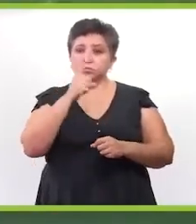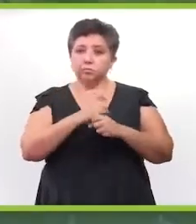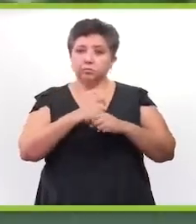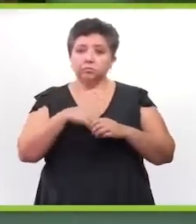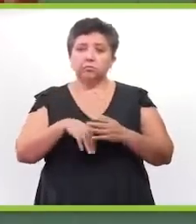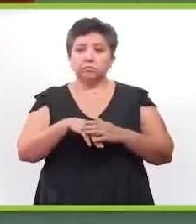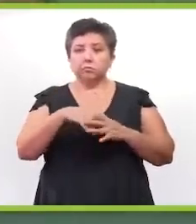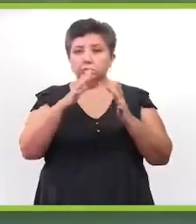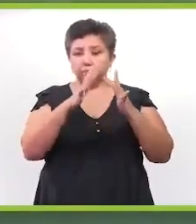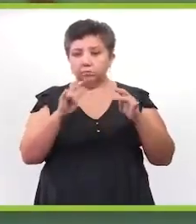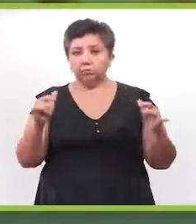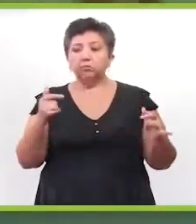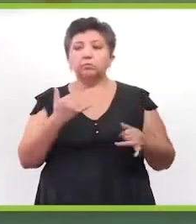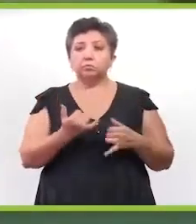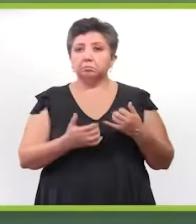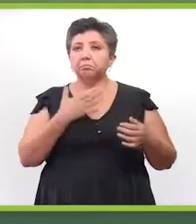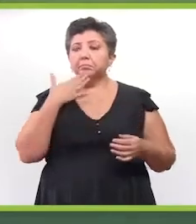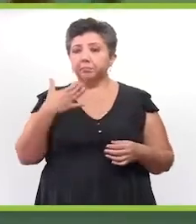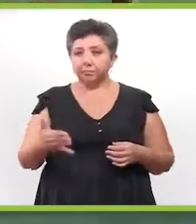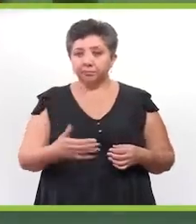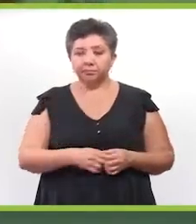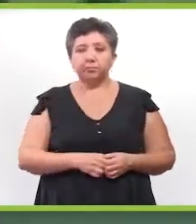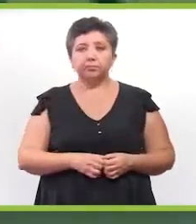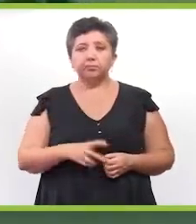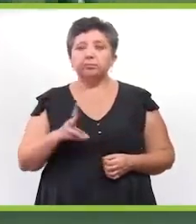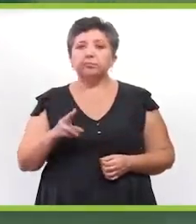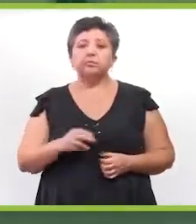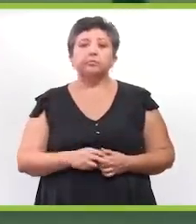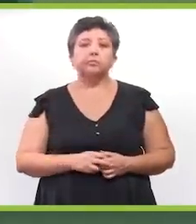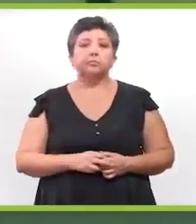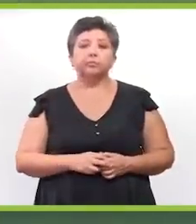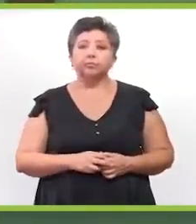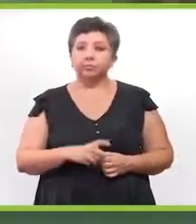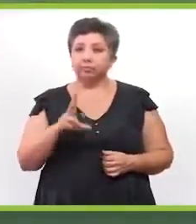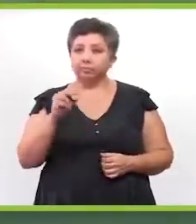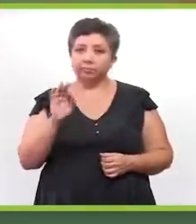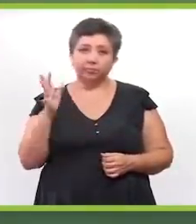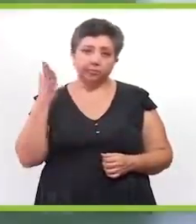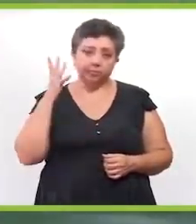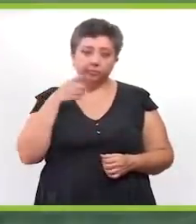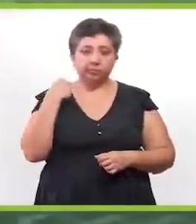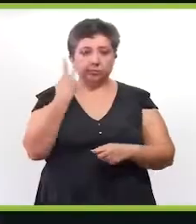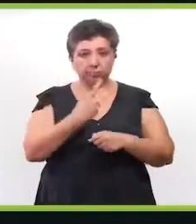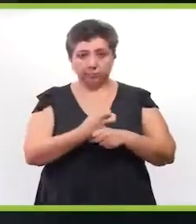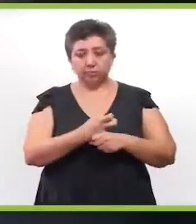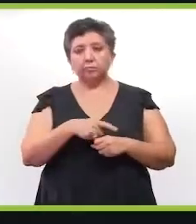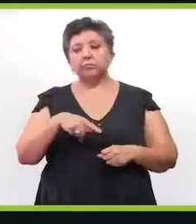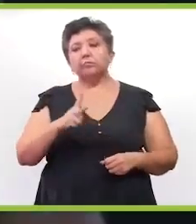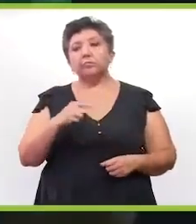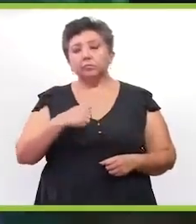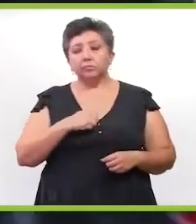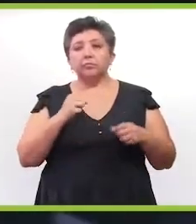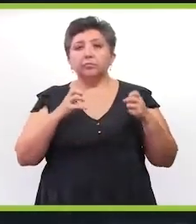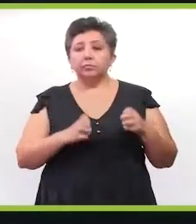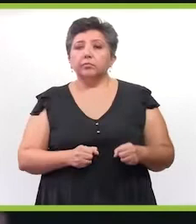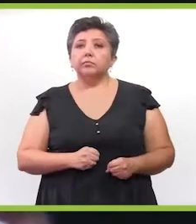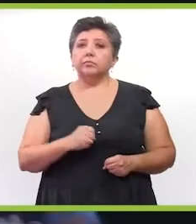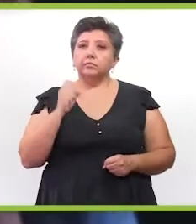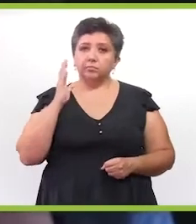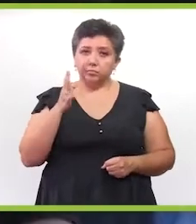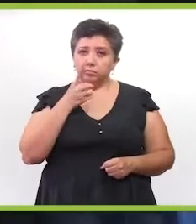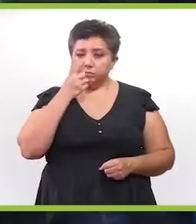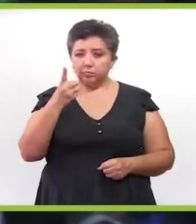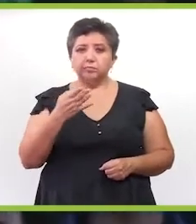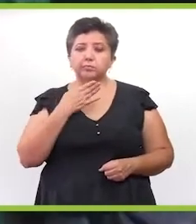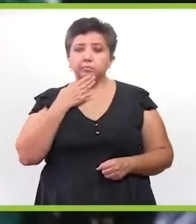el primer partido contra francia él jugó muy bien jugó de pivote labra repartiendo el juego no les fue muy bien en el segundo partido pero yo estoy seguro que